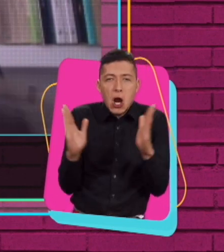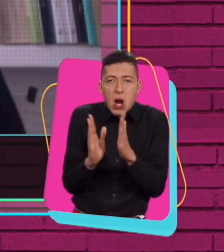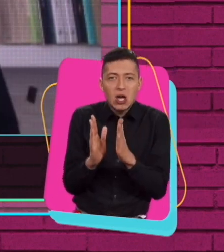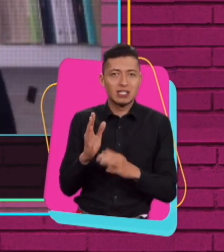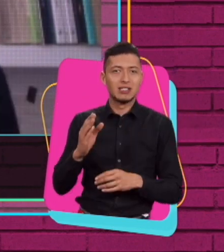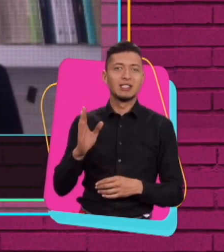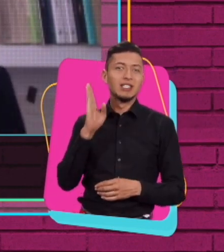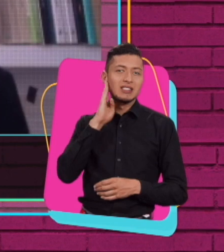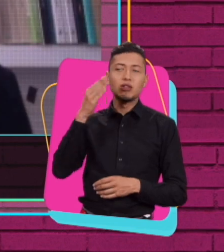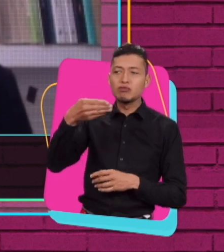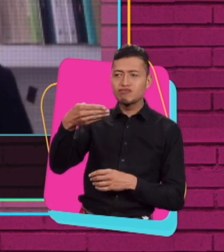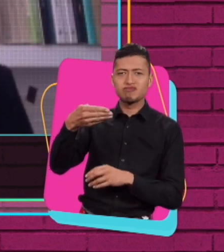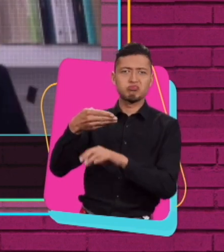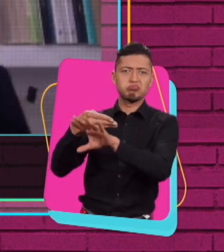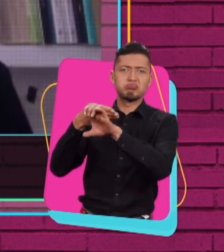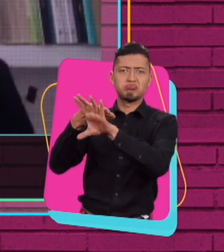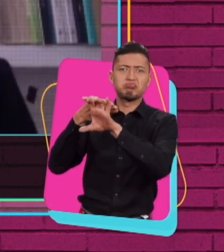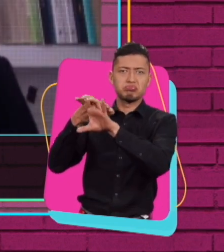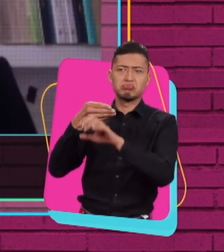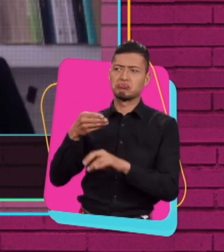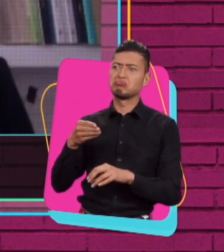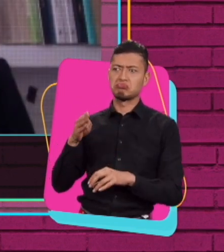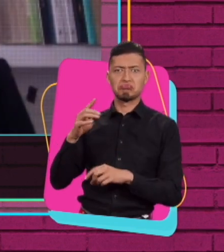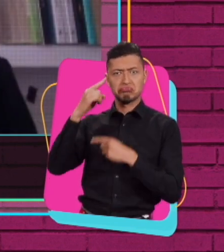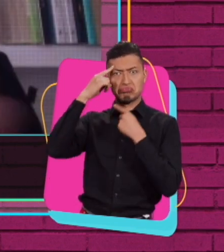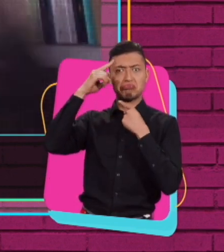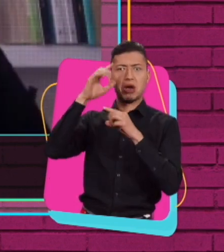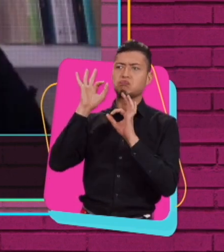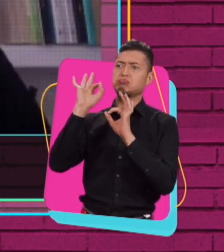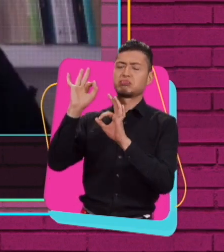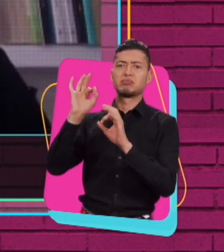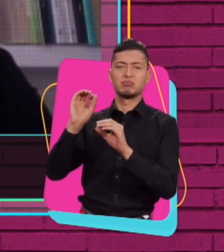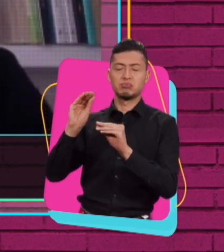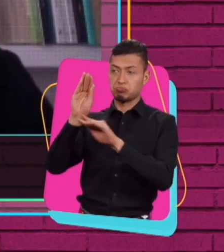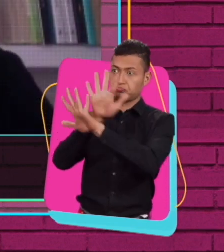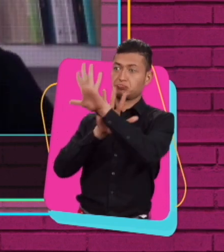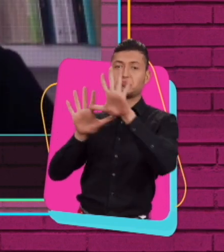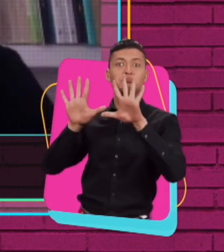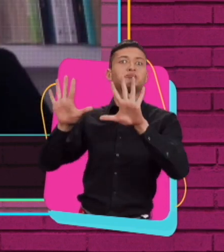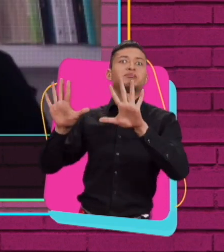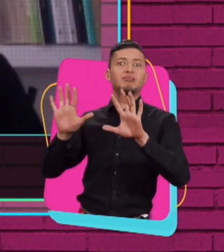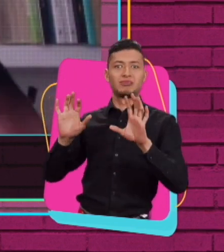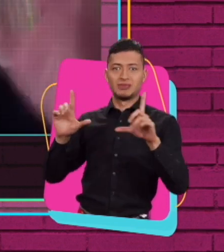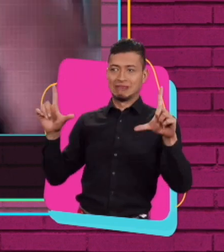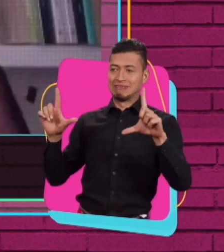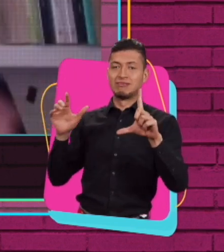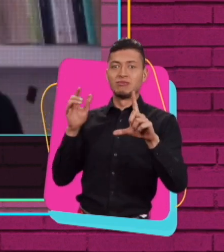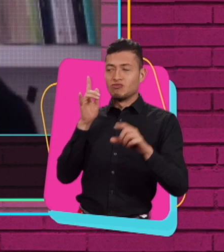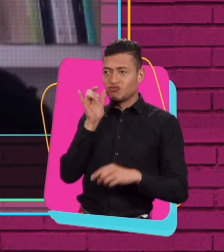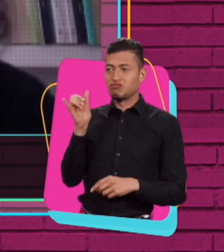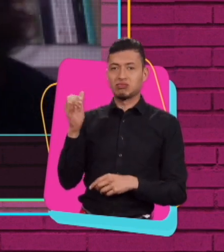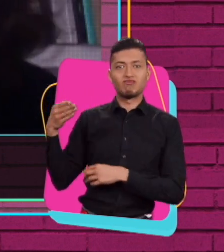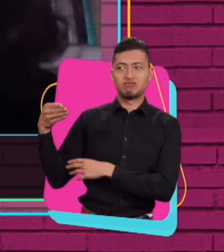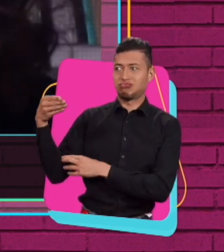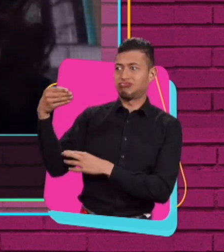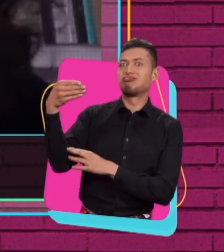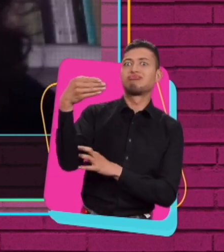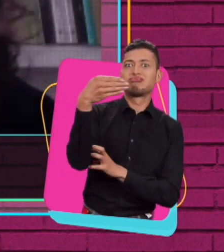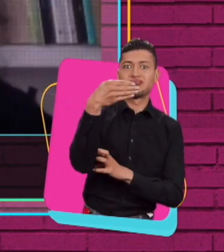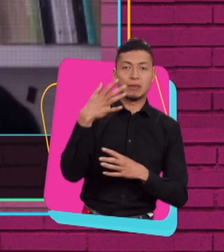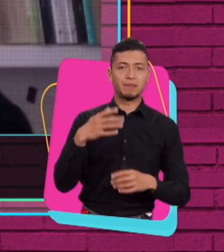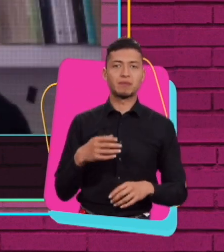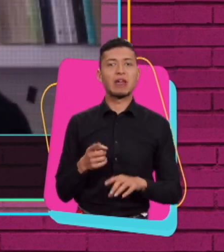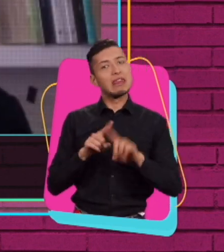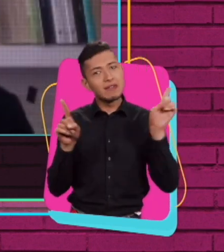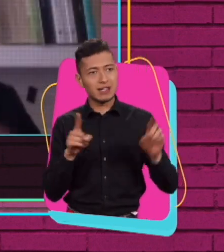tenemos este celular que graba en una calidad óptima, pero al director de